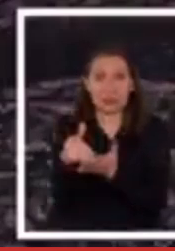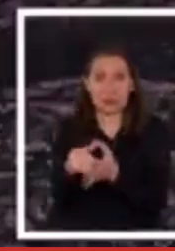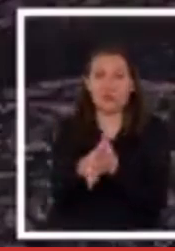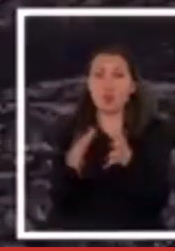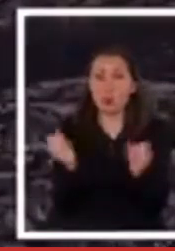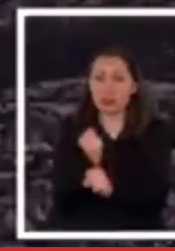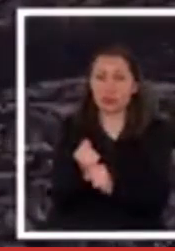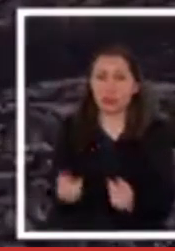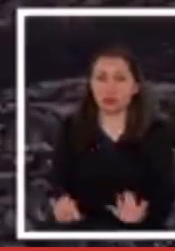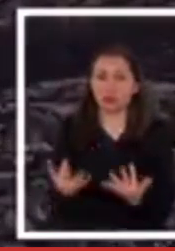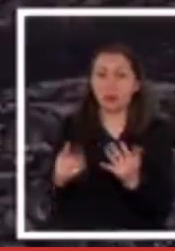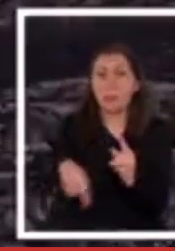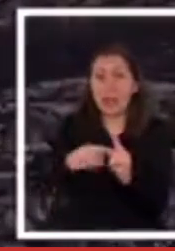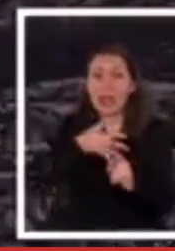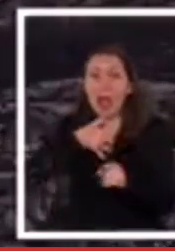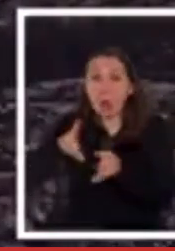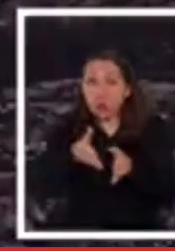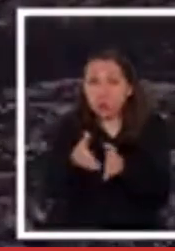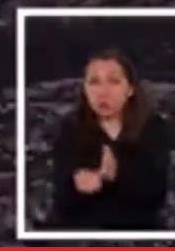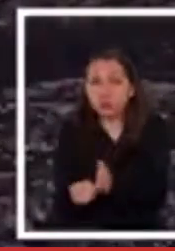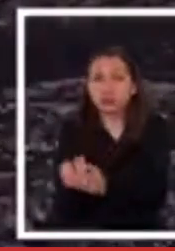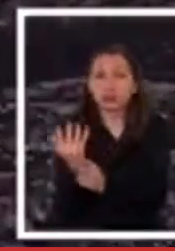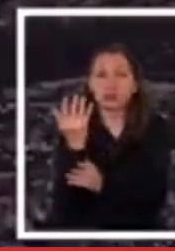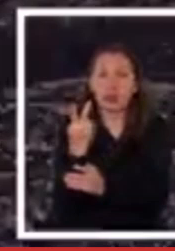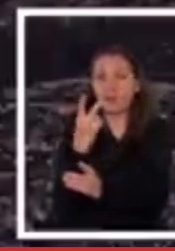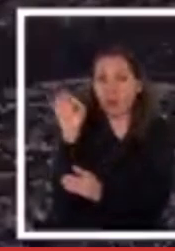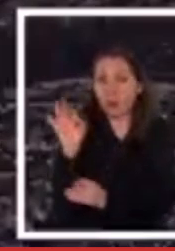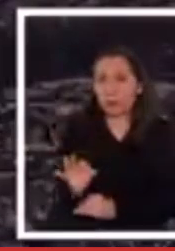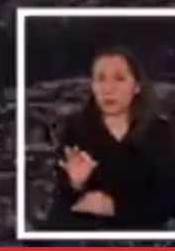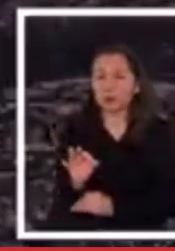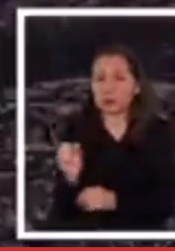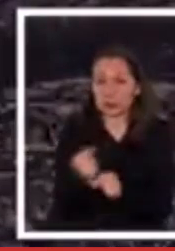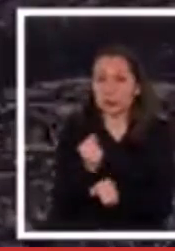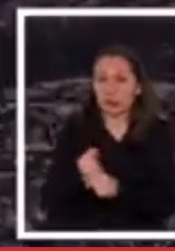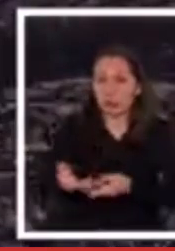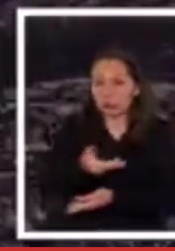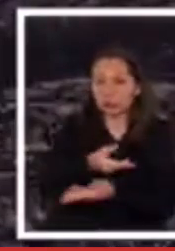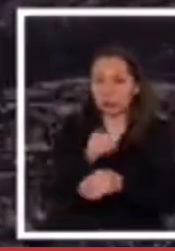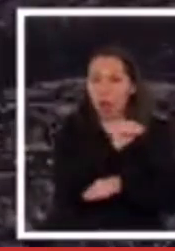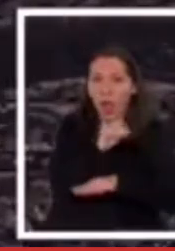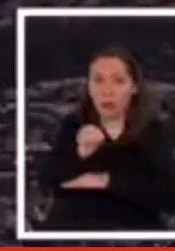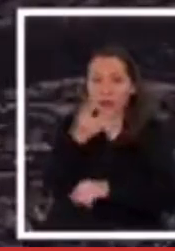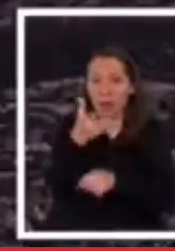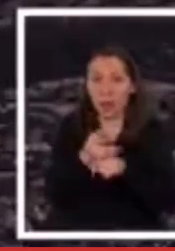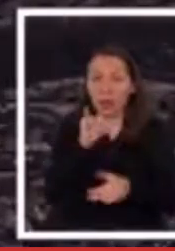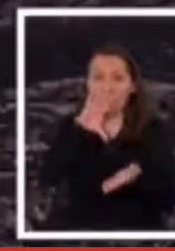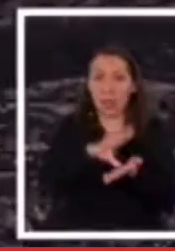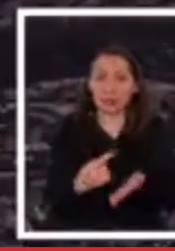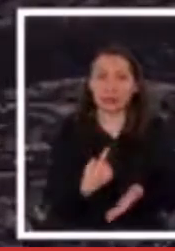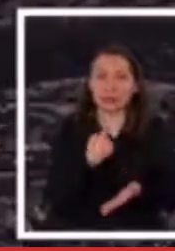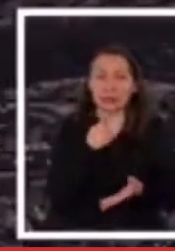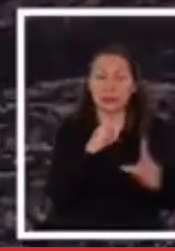son altamente productivas con riego estamos hablando del 20% de la producción alimentaria del país que puede